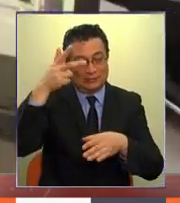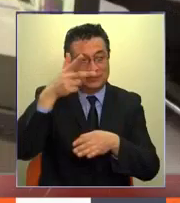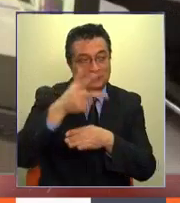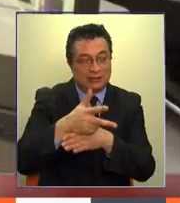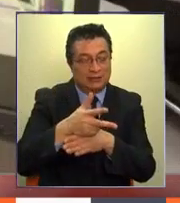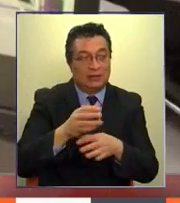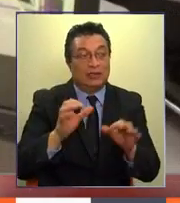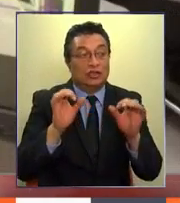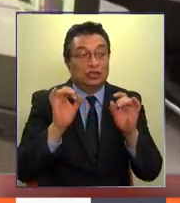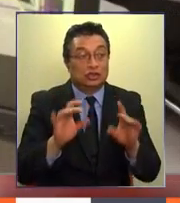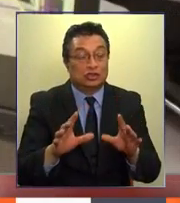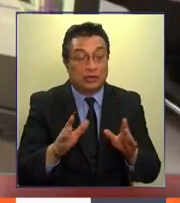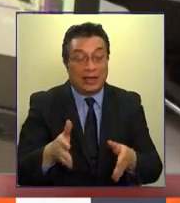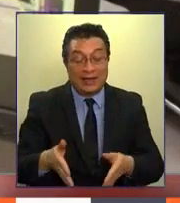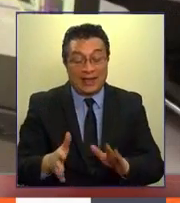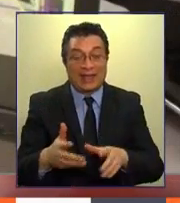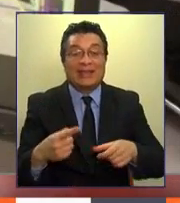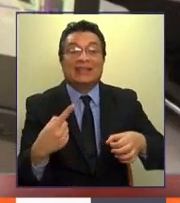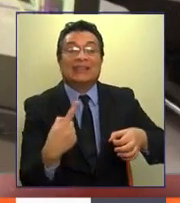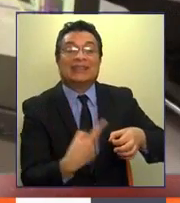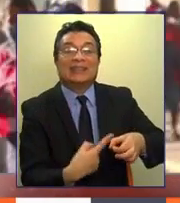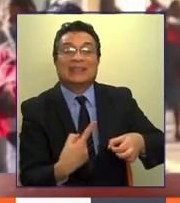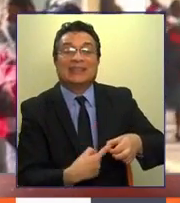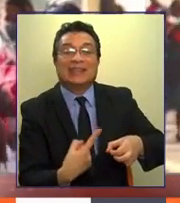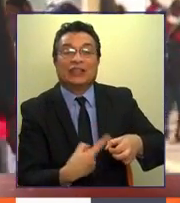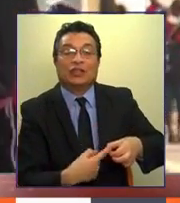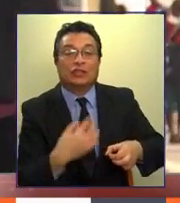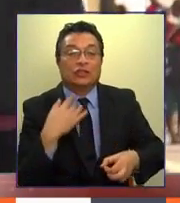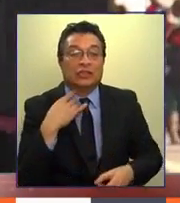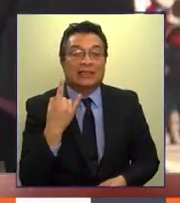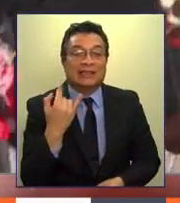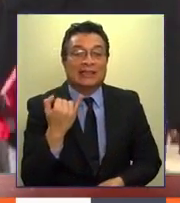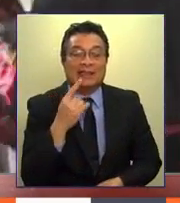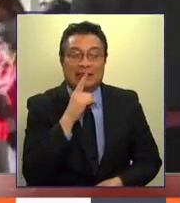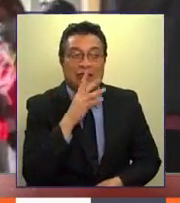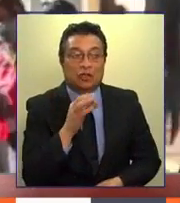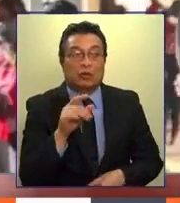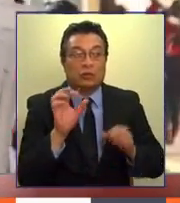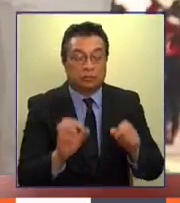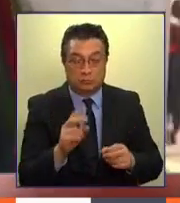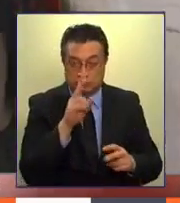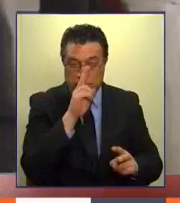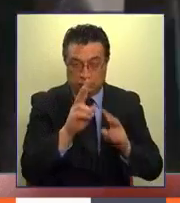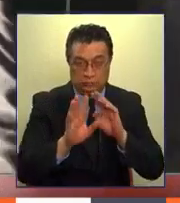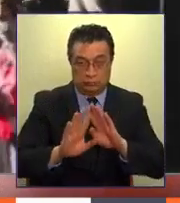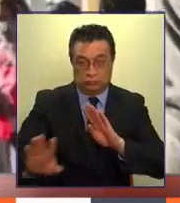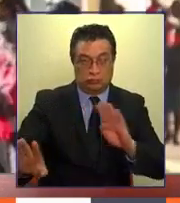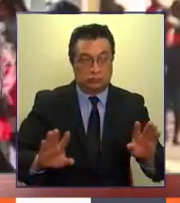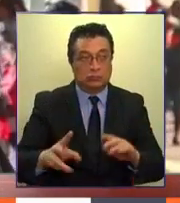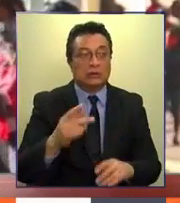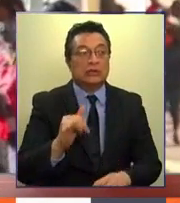instaladas en las calles de Quito y que son capaces de verificar si la gente está respetando la distancia.